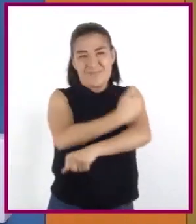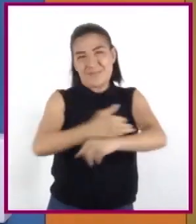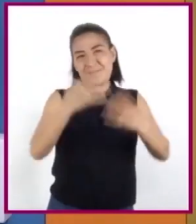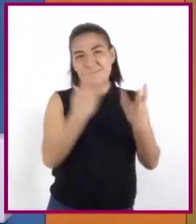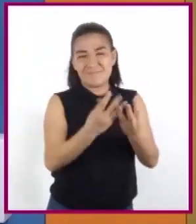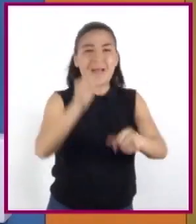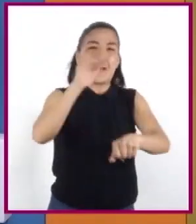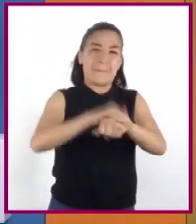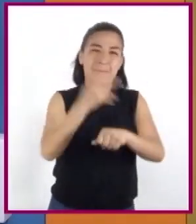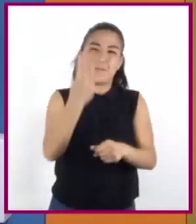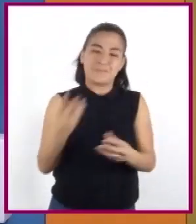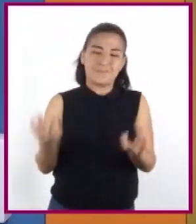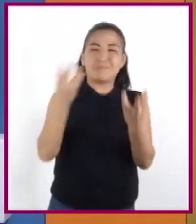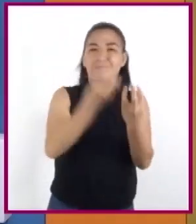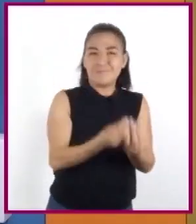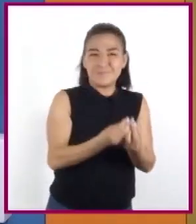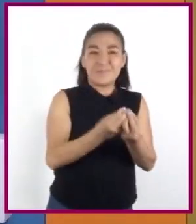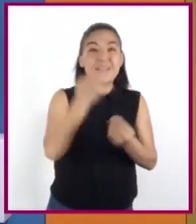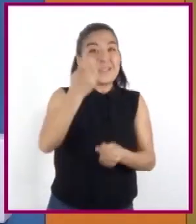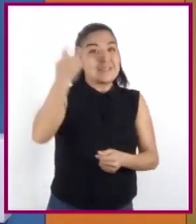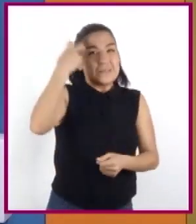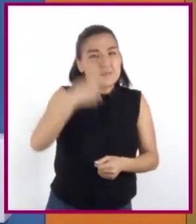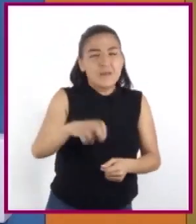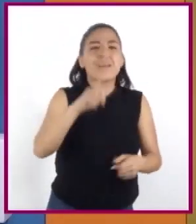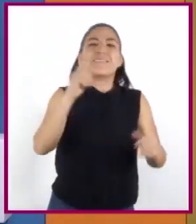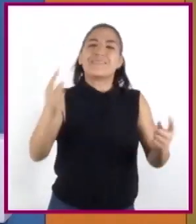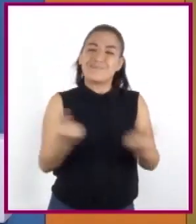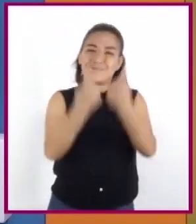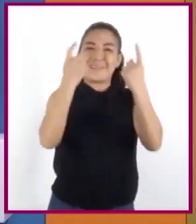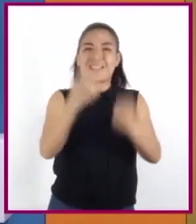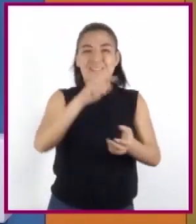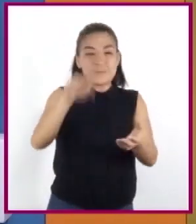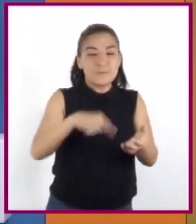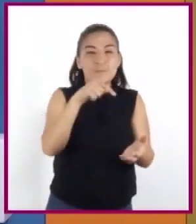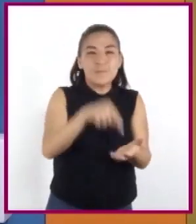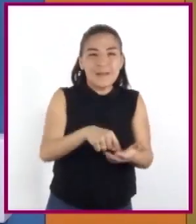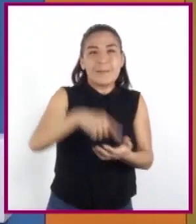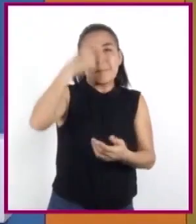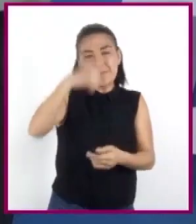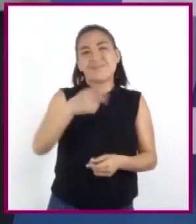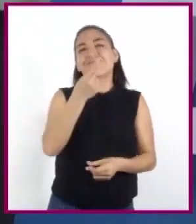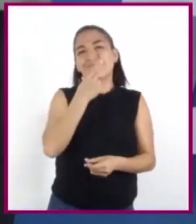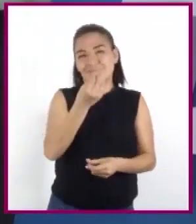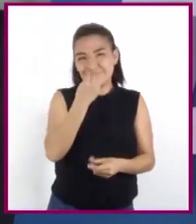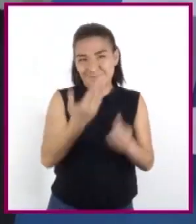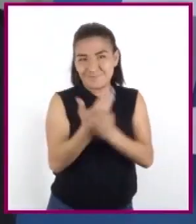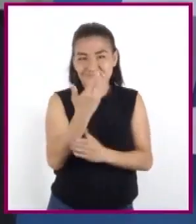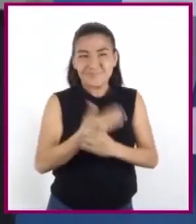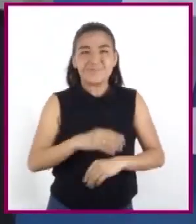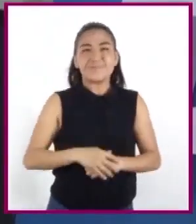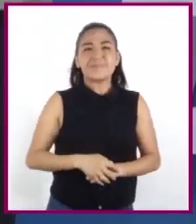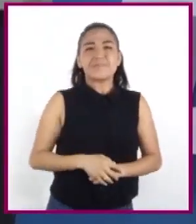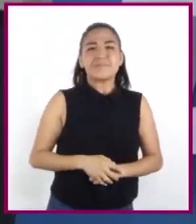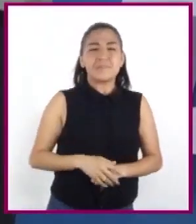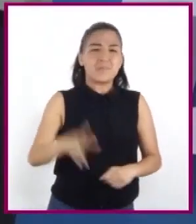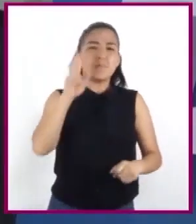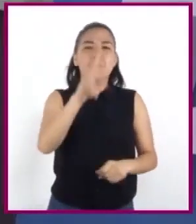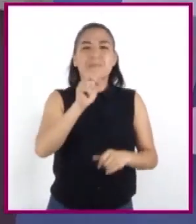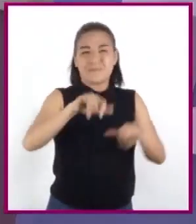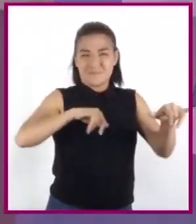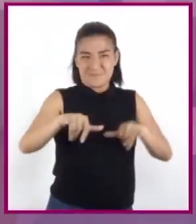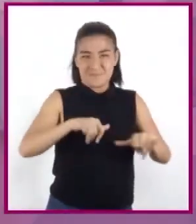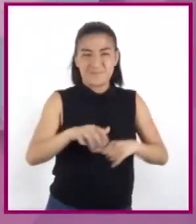y dos amigos más, viaje en el que decidieron encontrarse en cierto punto para desayunar. Ubiquémonos de nuevo en el